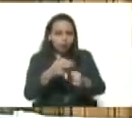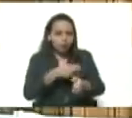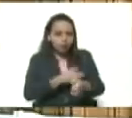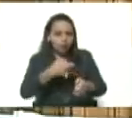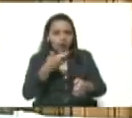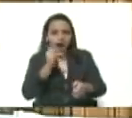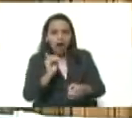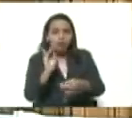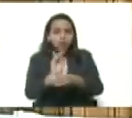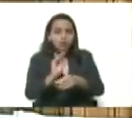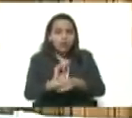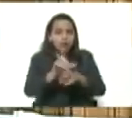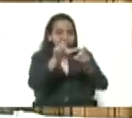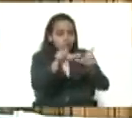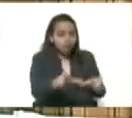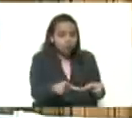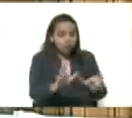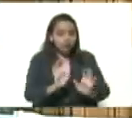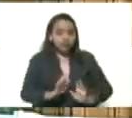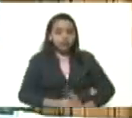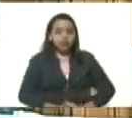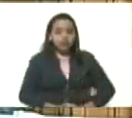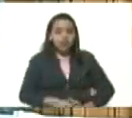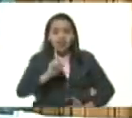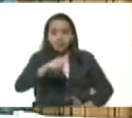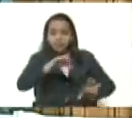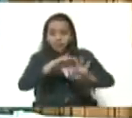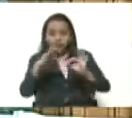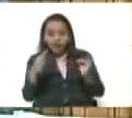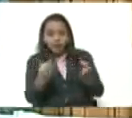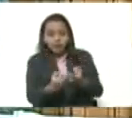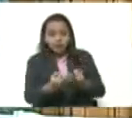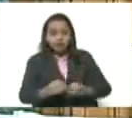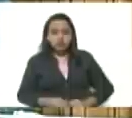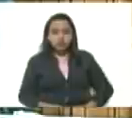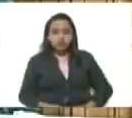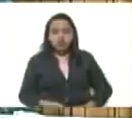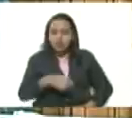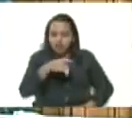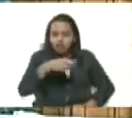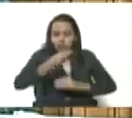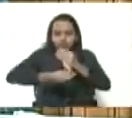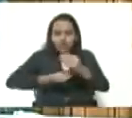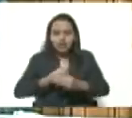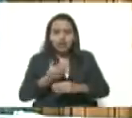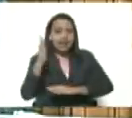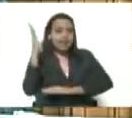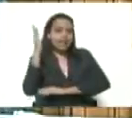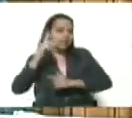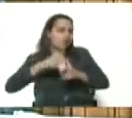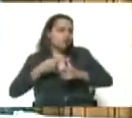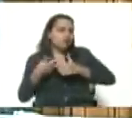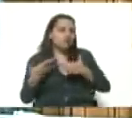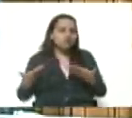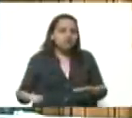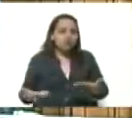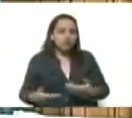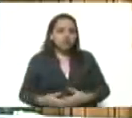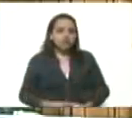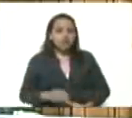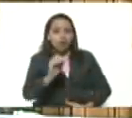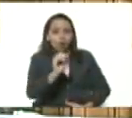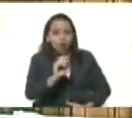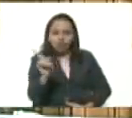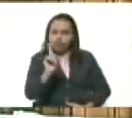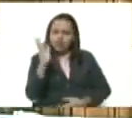de ella, de él y de su familia. De eso se trata la iglesia entonces. o mejor